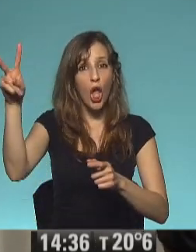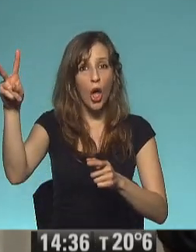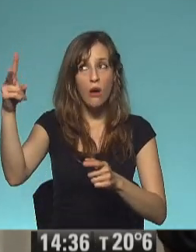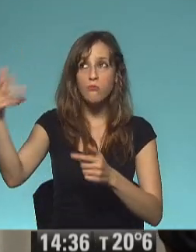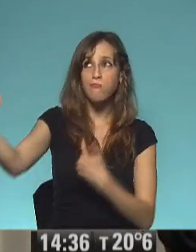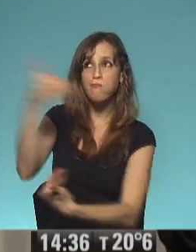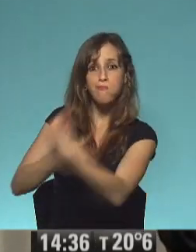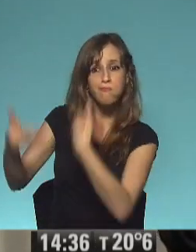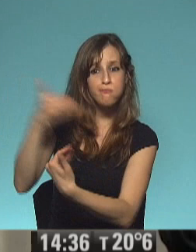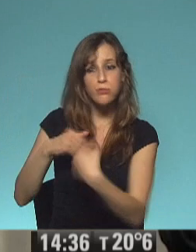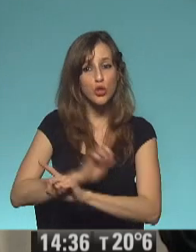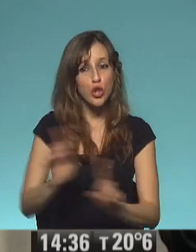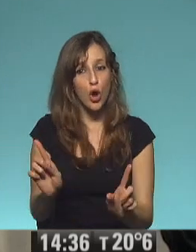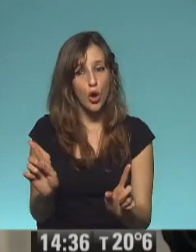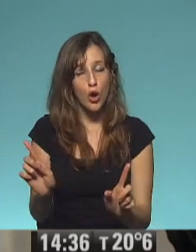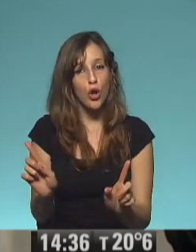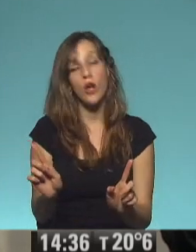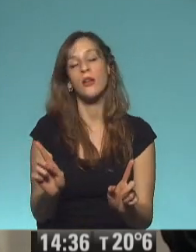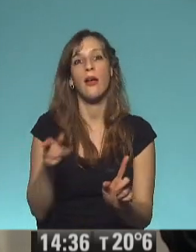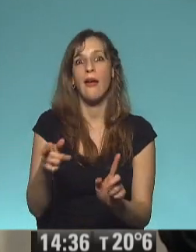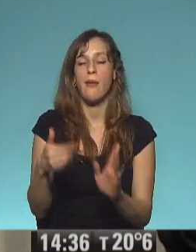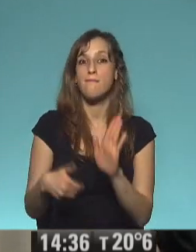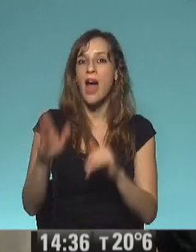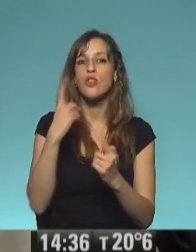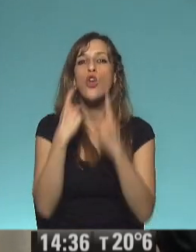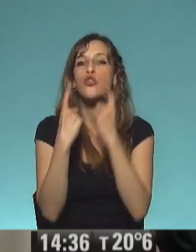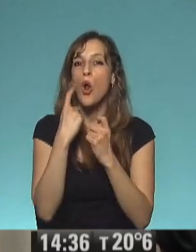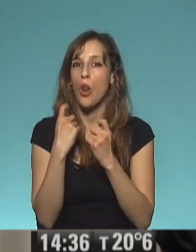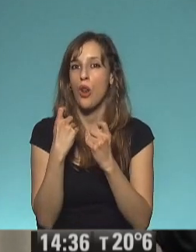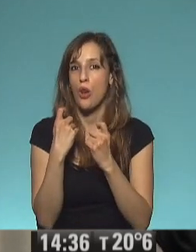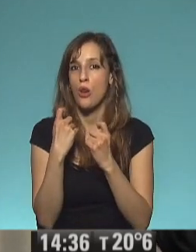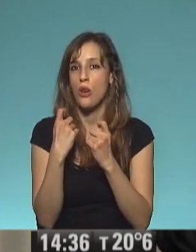se puso muy estricto en el control de acceso a la provincia.